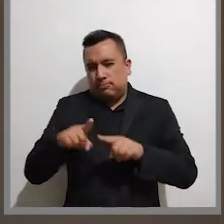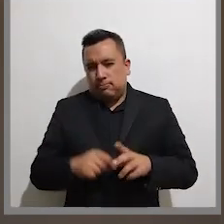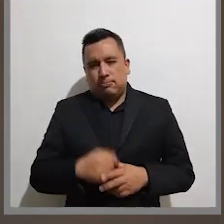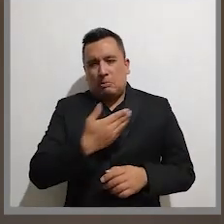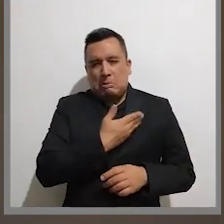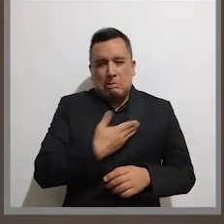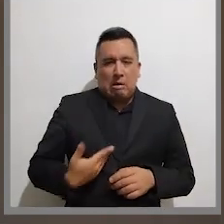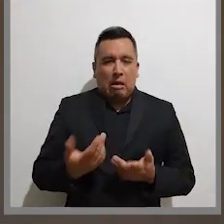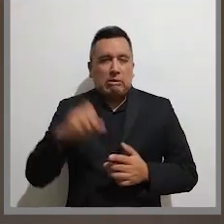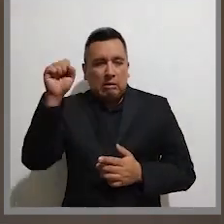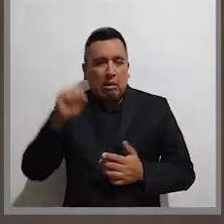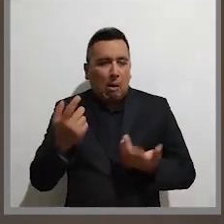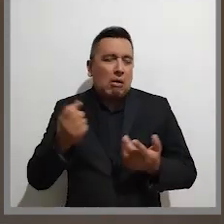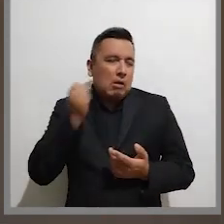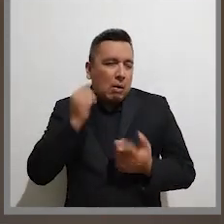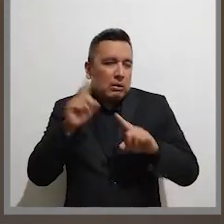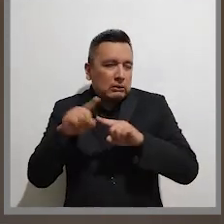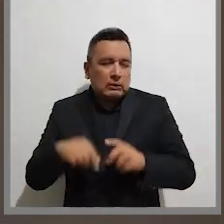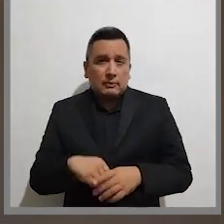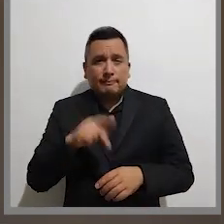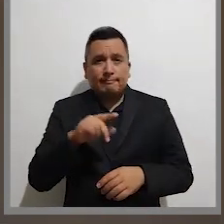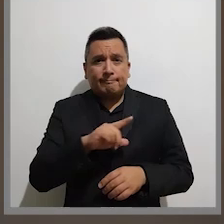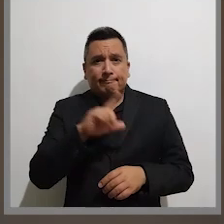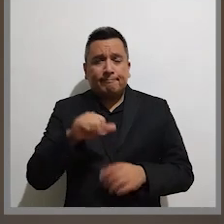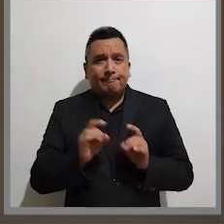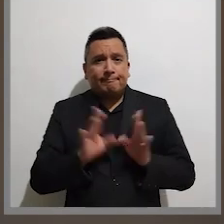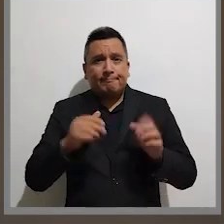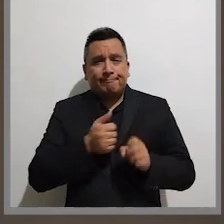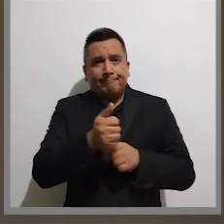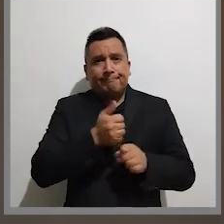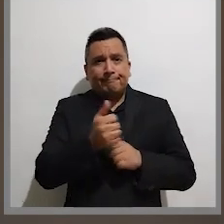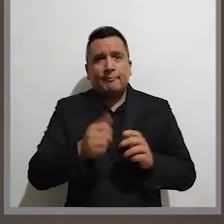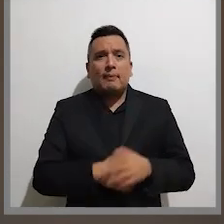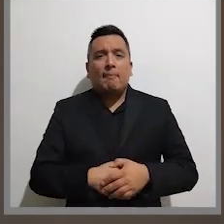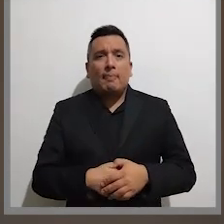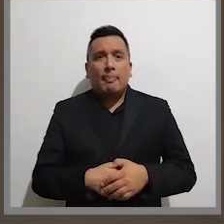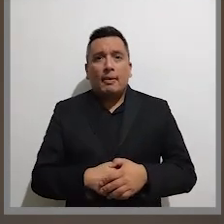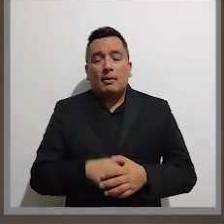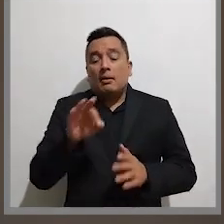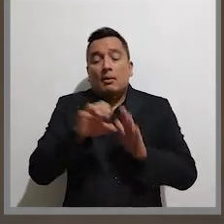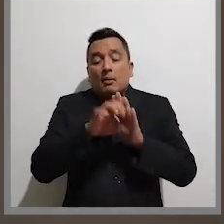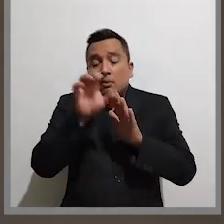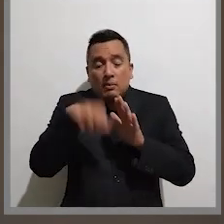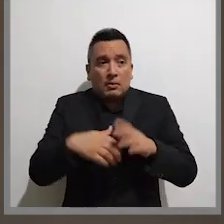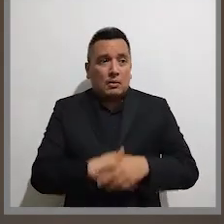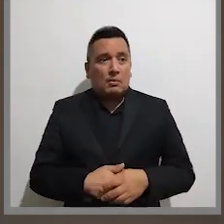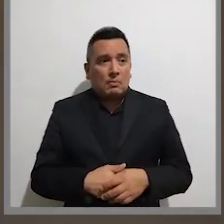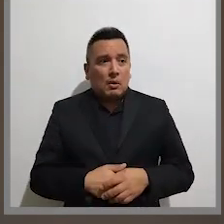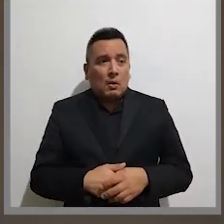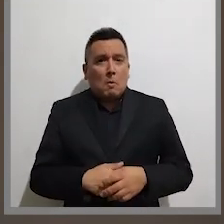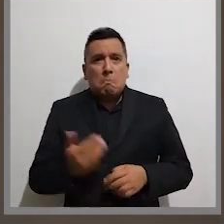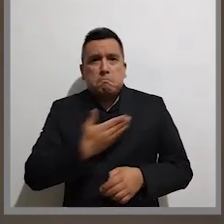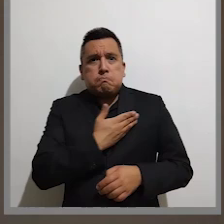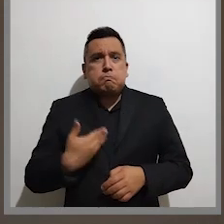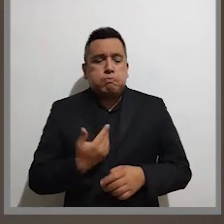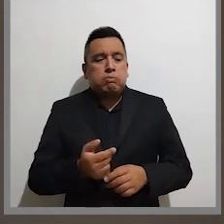militantes, luego por las condiciones en las que se da la violencia, que es, no sé, van con, la ejerce